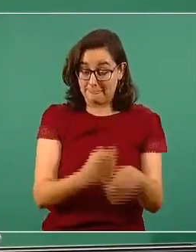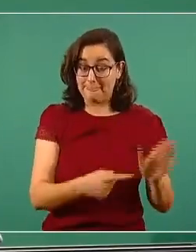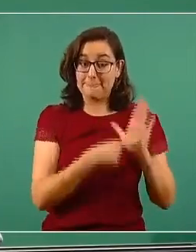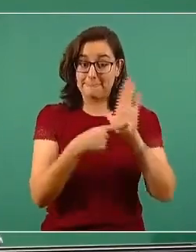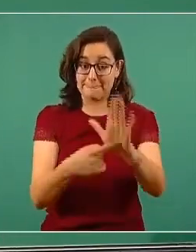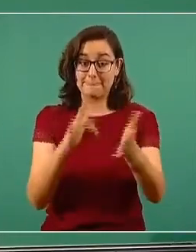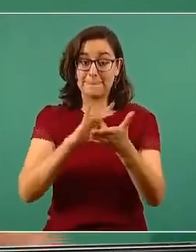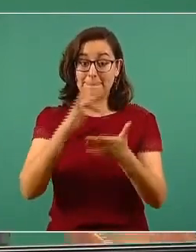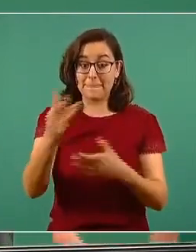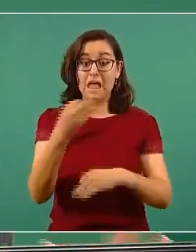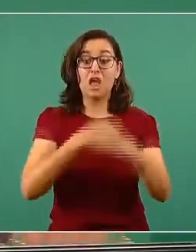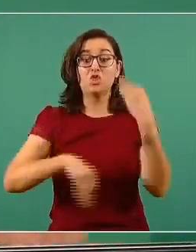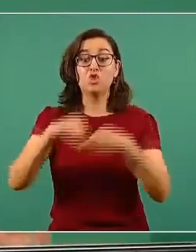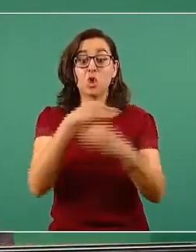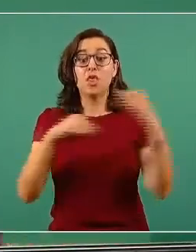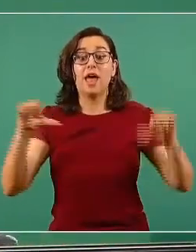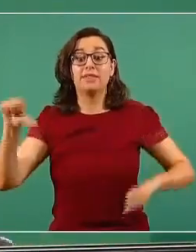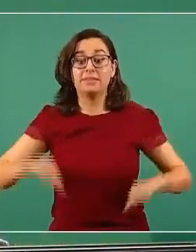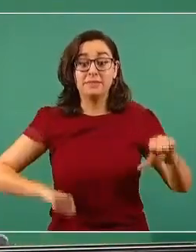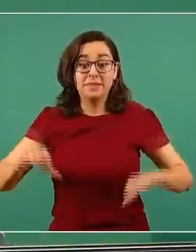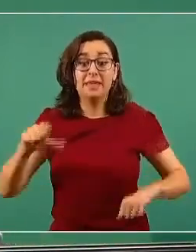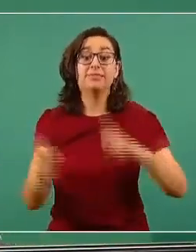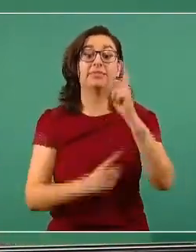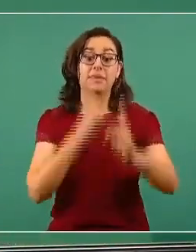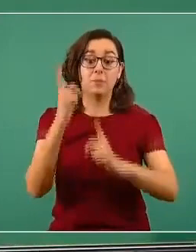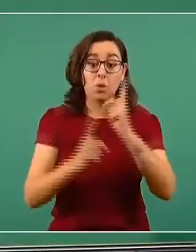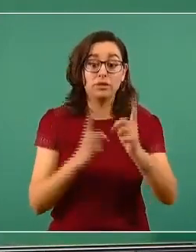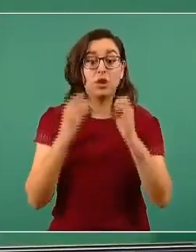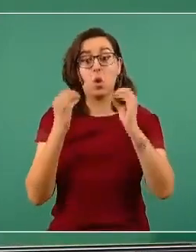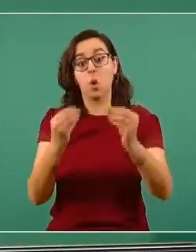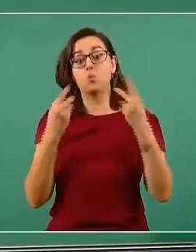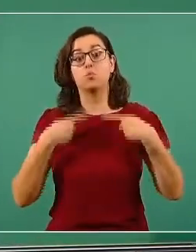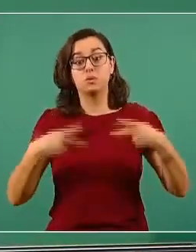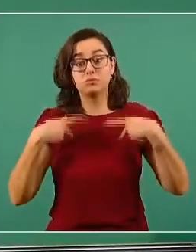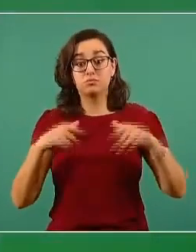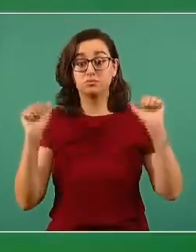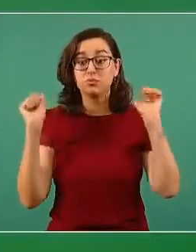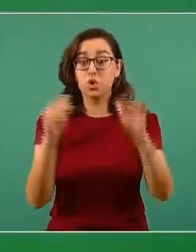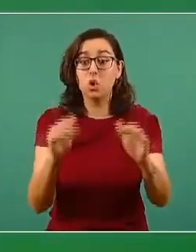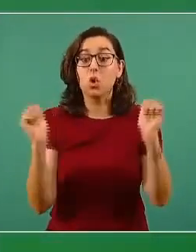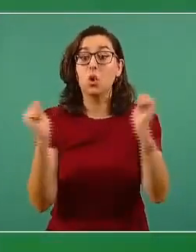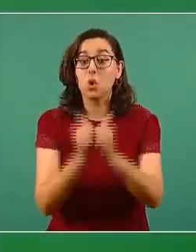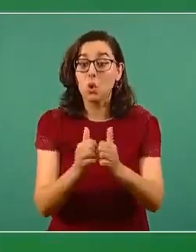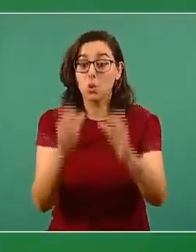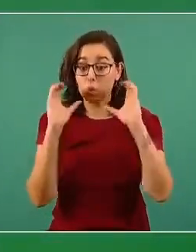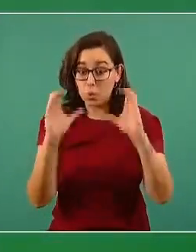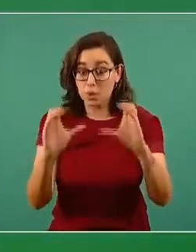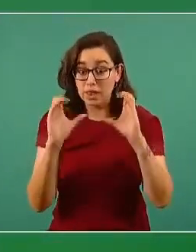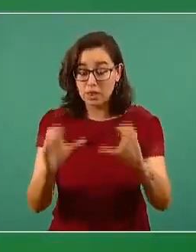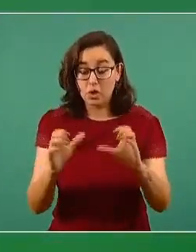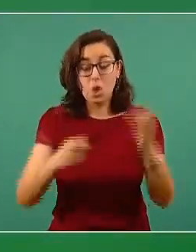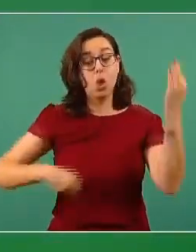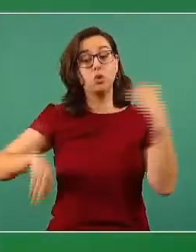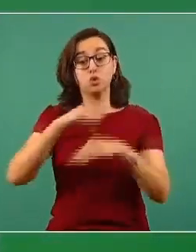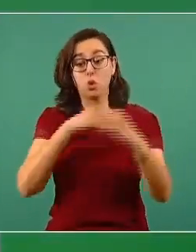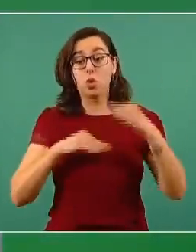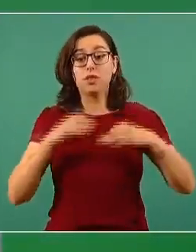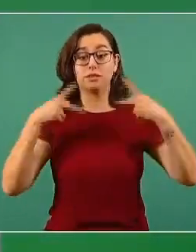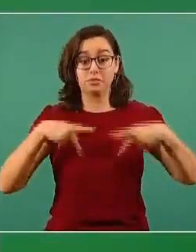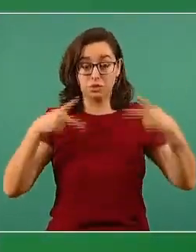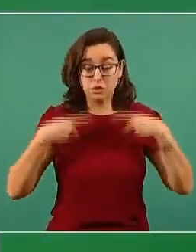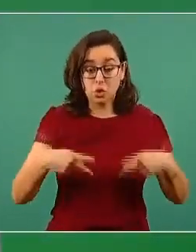o de cualquier naturaleza masiva debe tratarse con mucha cautela. Recomendamos a todas las personas